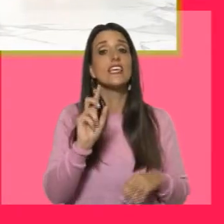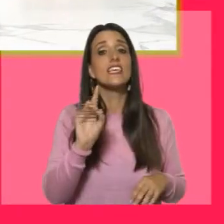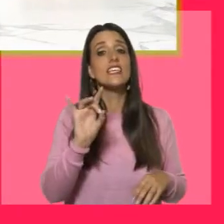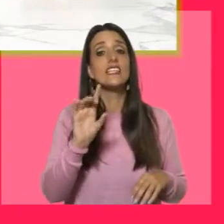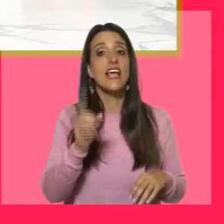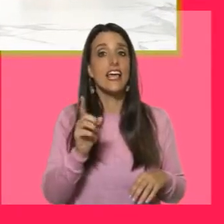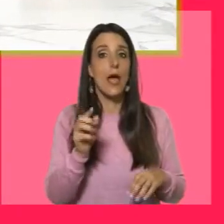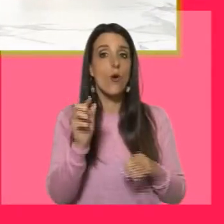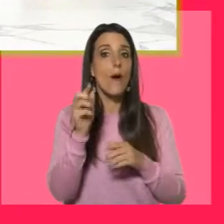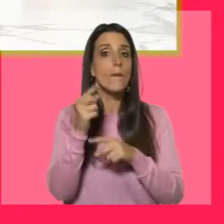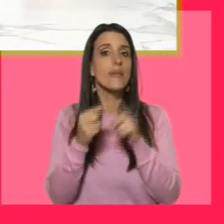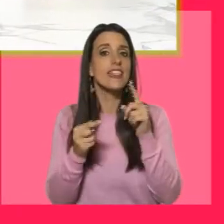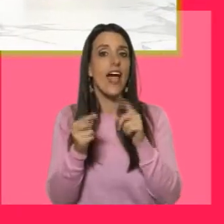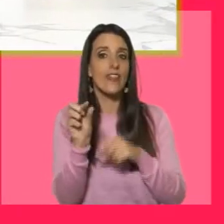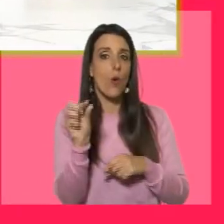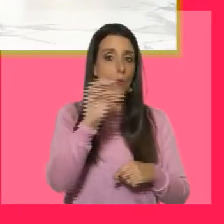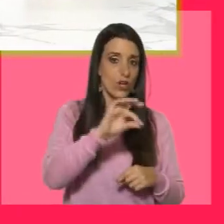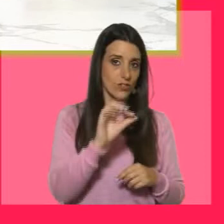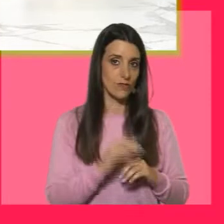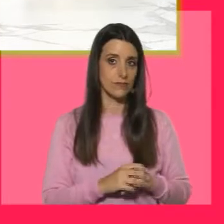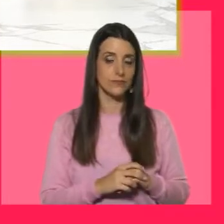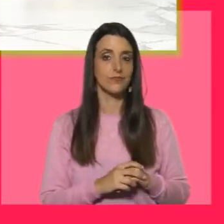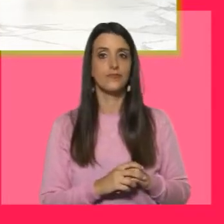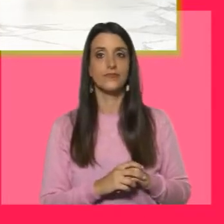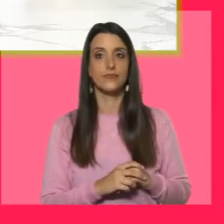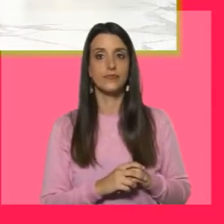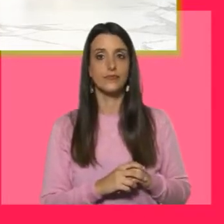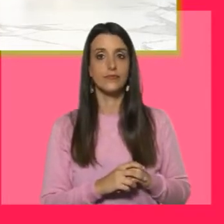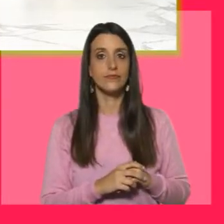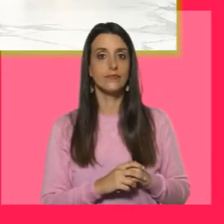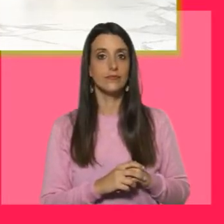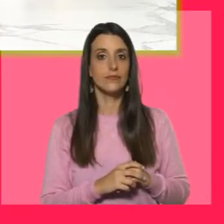Es decir, que no llega a ser ni siquiera la mitad. Ahí va.